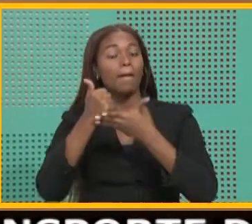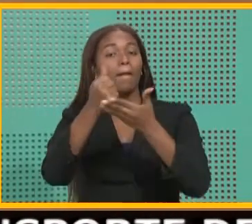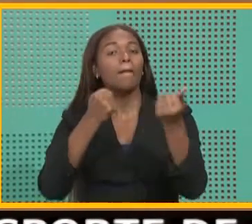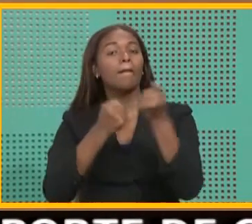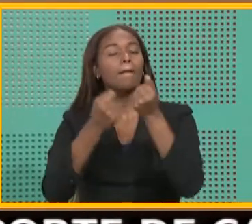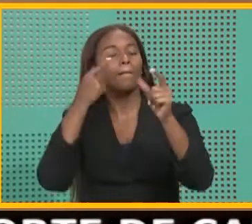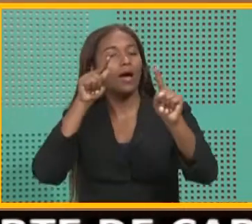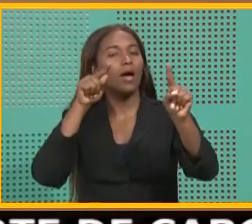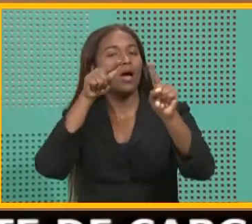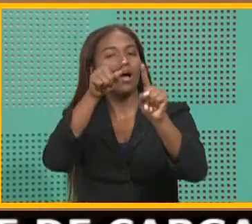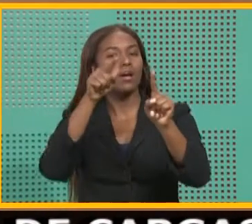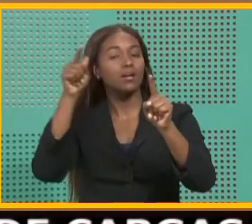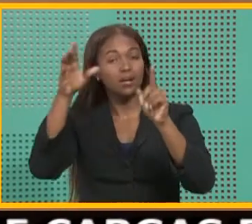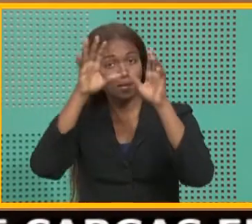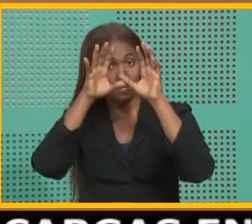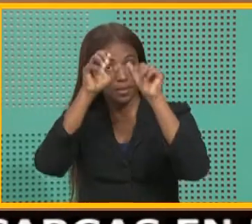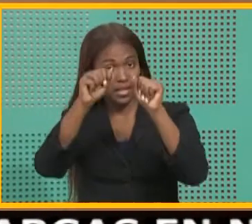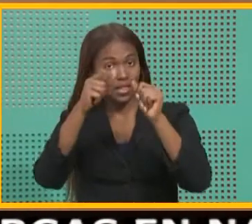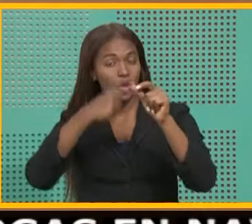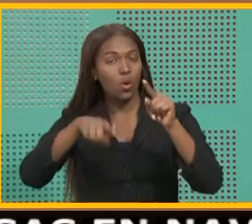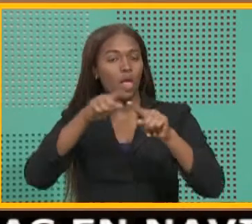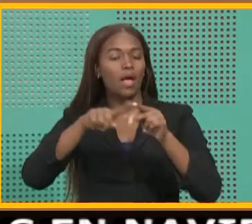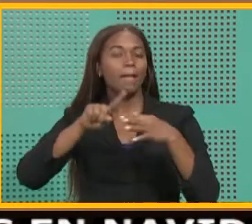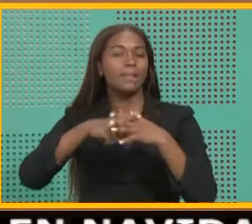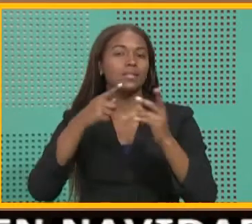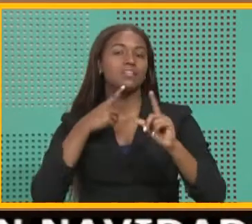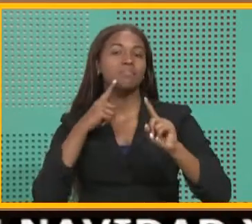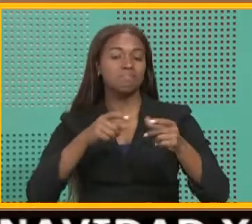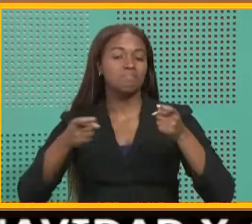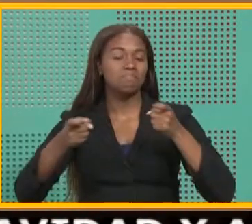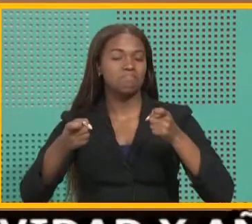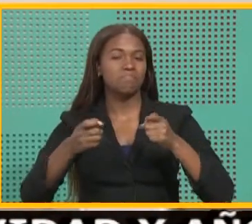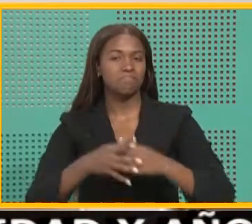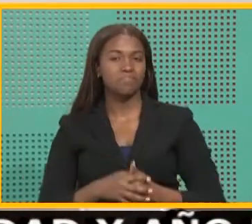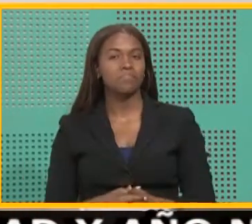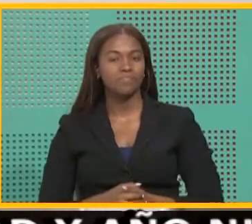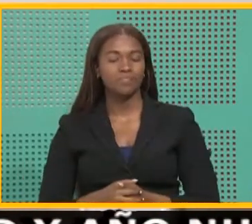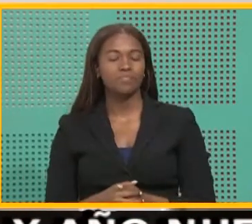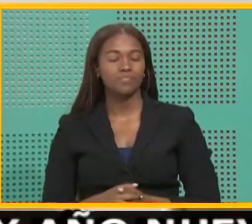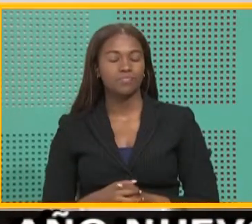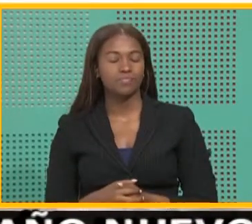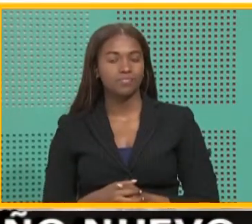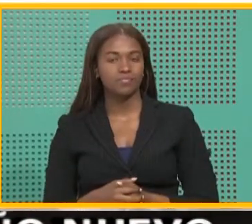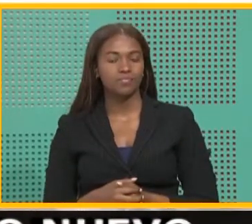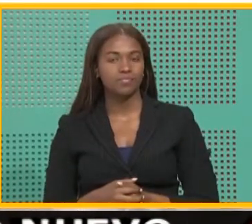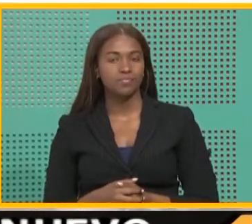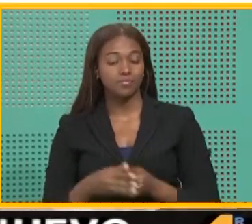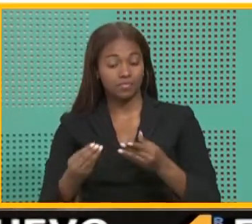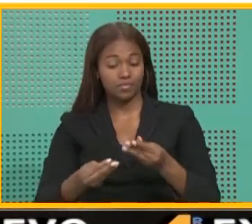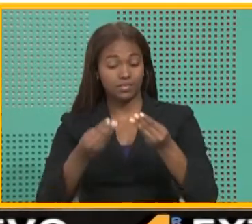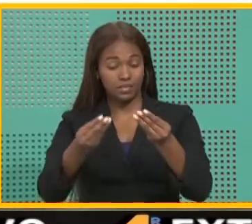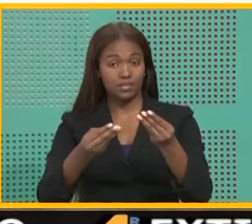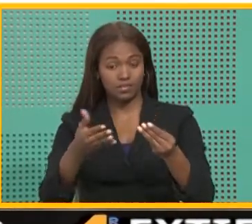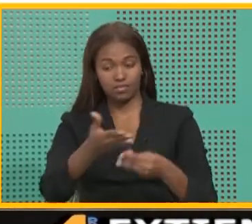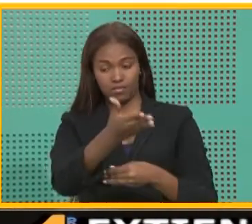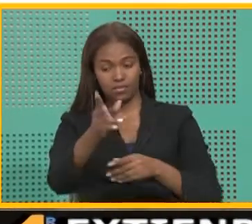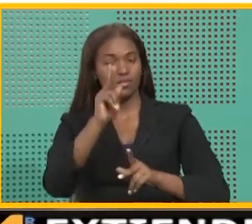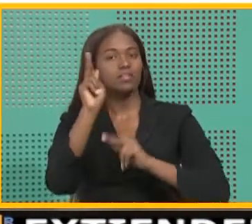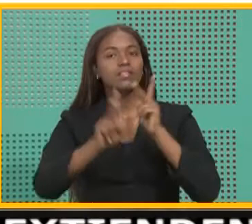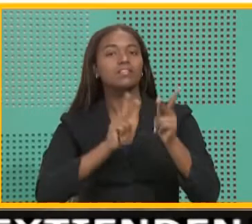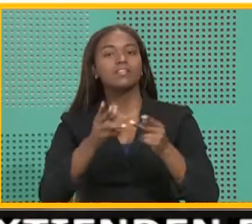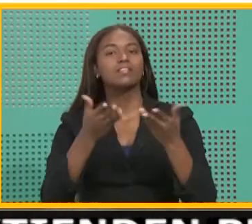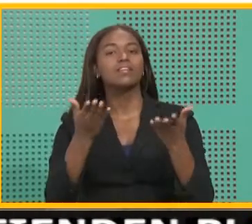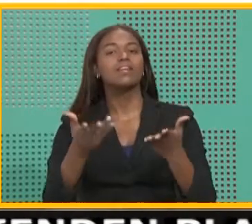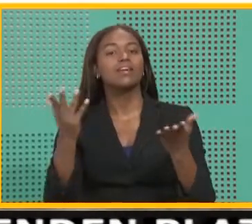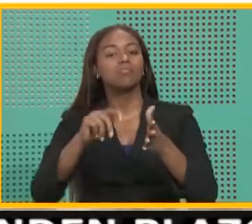meta fijada por el presidente cuando empezó su mandato. Le está entregando a ustedes, parceleros y parceleras, es